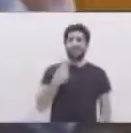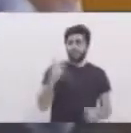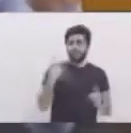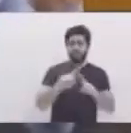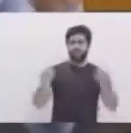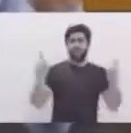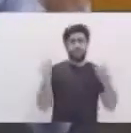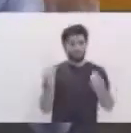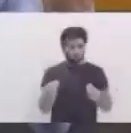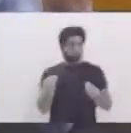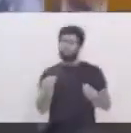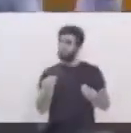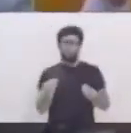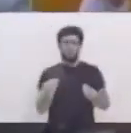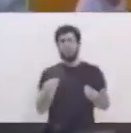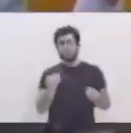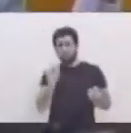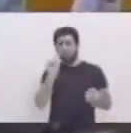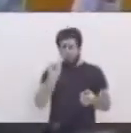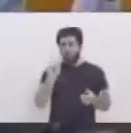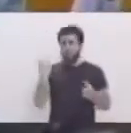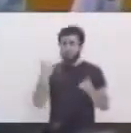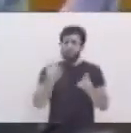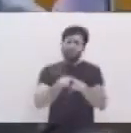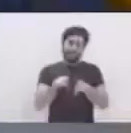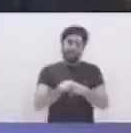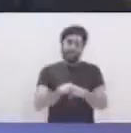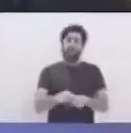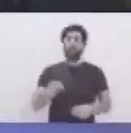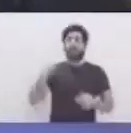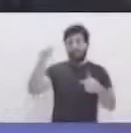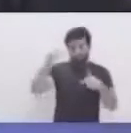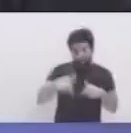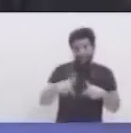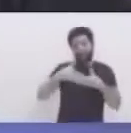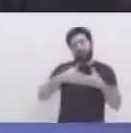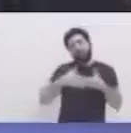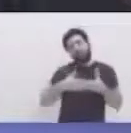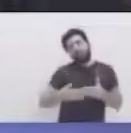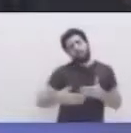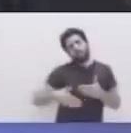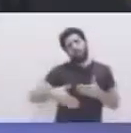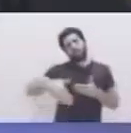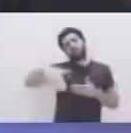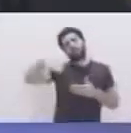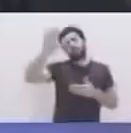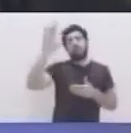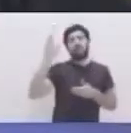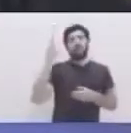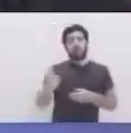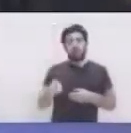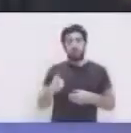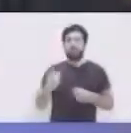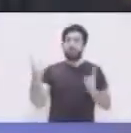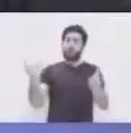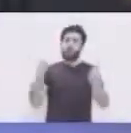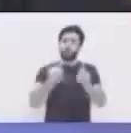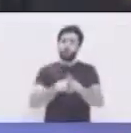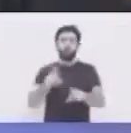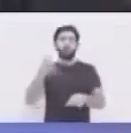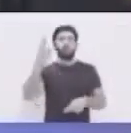tan diferentes a ella y su familia. Y desde ese entonces, Nicolás y Graciela tienen un